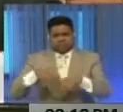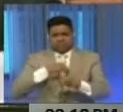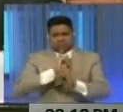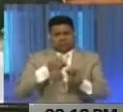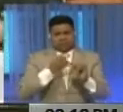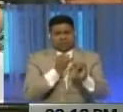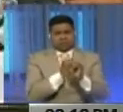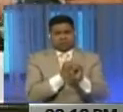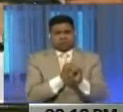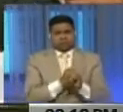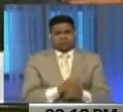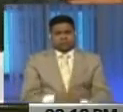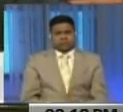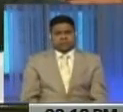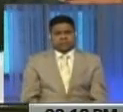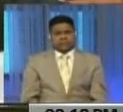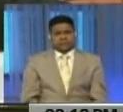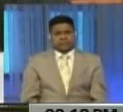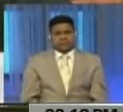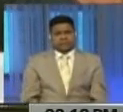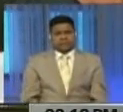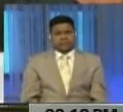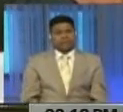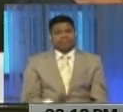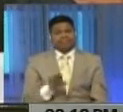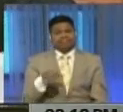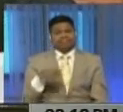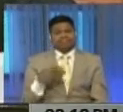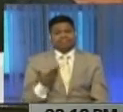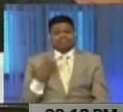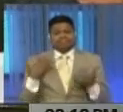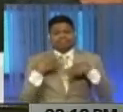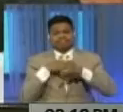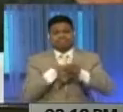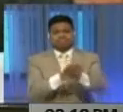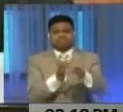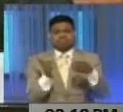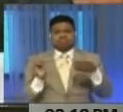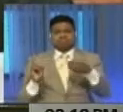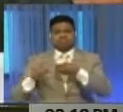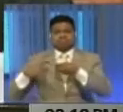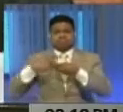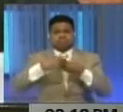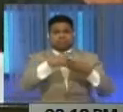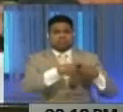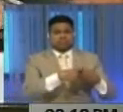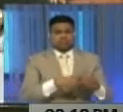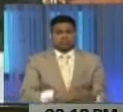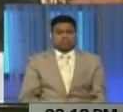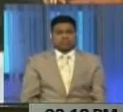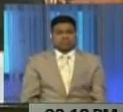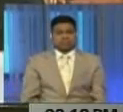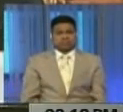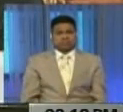internacionales que se han articulado, se han integrado de manera